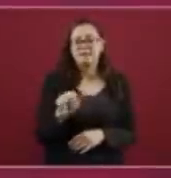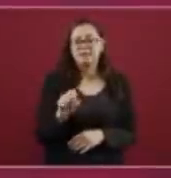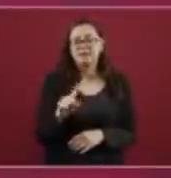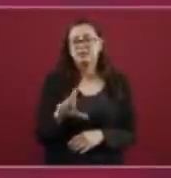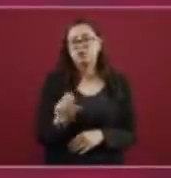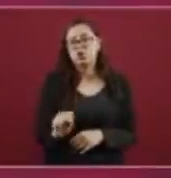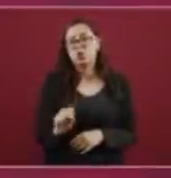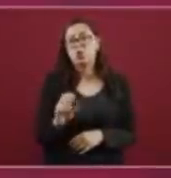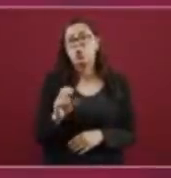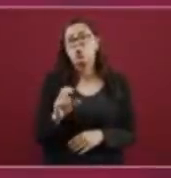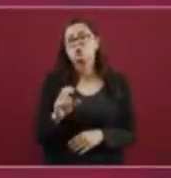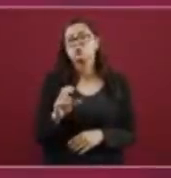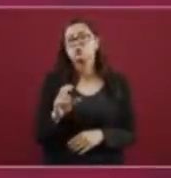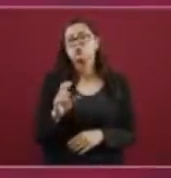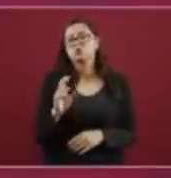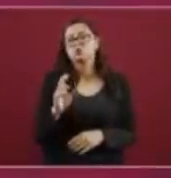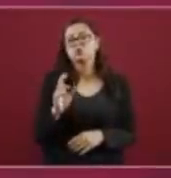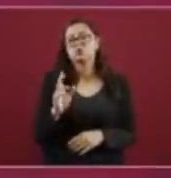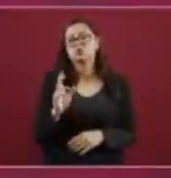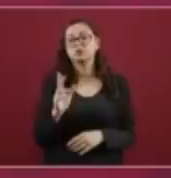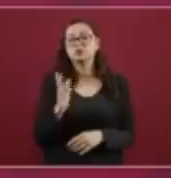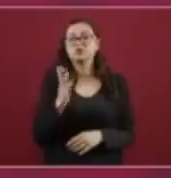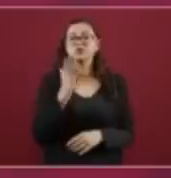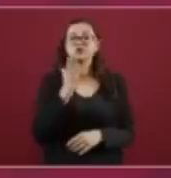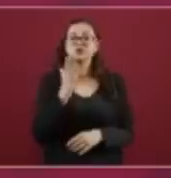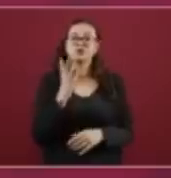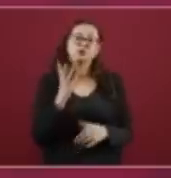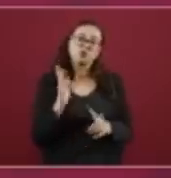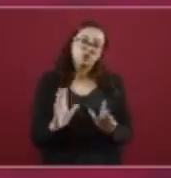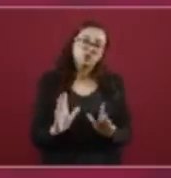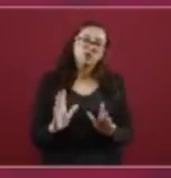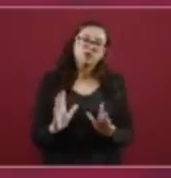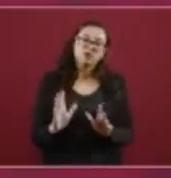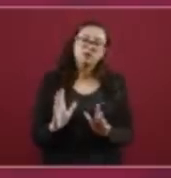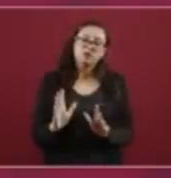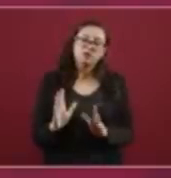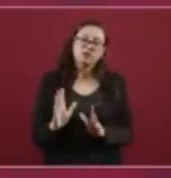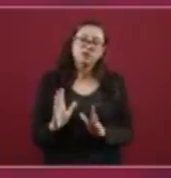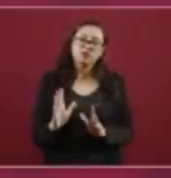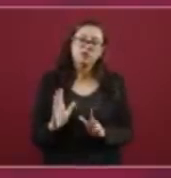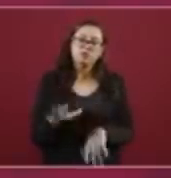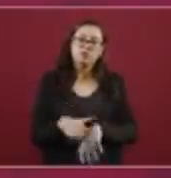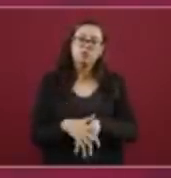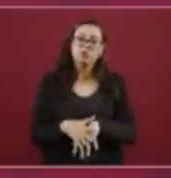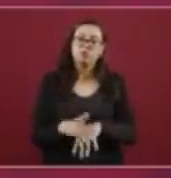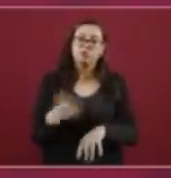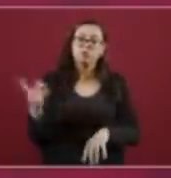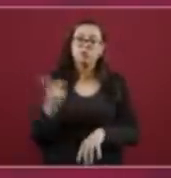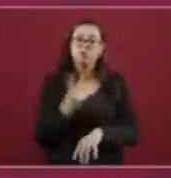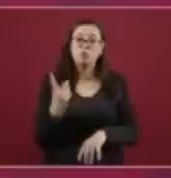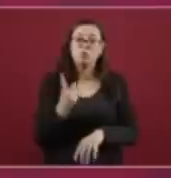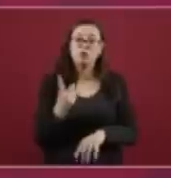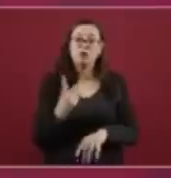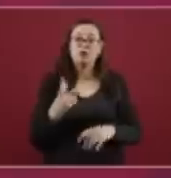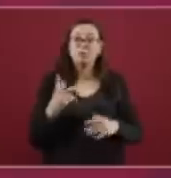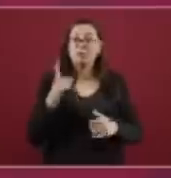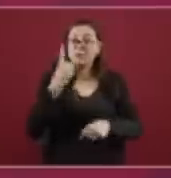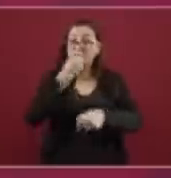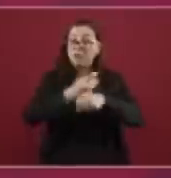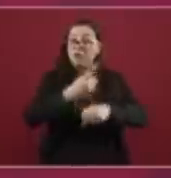sea, sería Sonoita, o sea, porque son las poblaciones